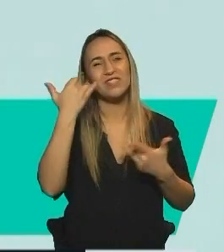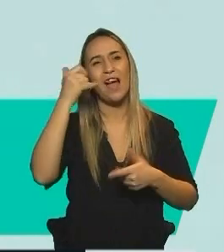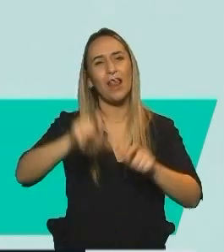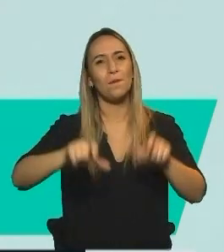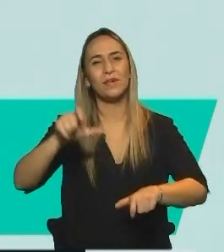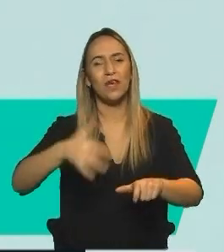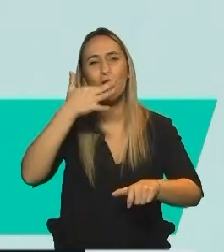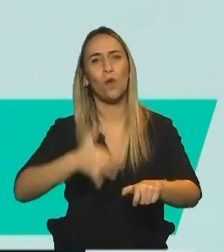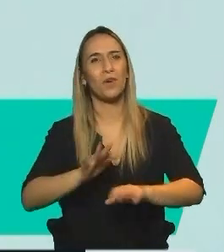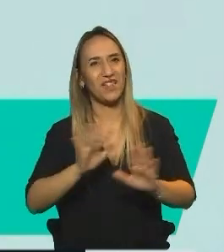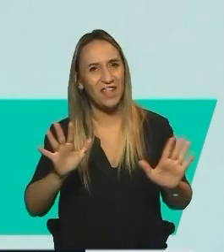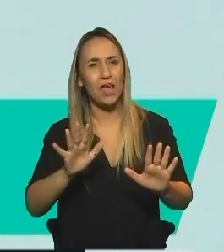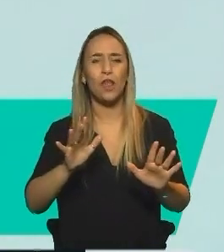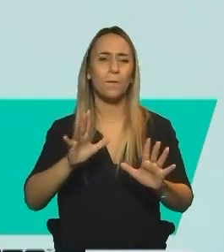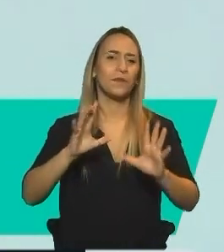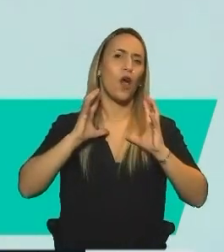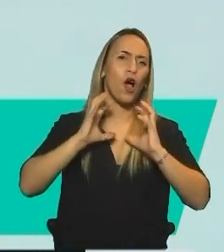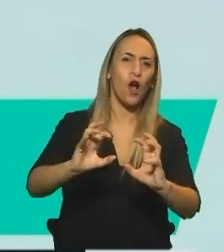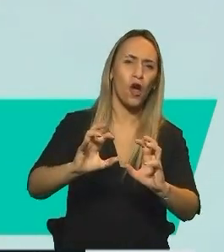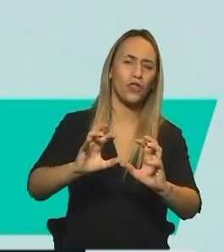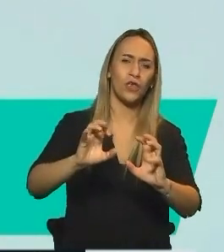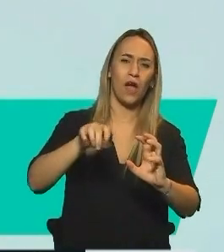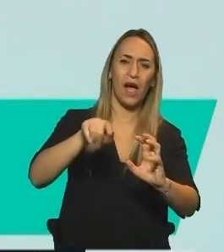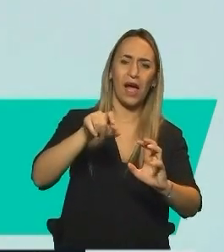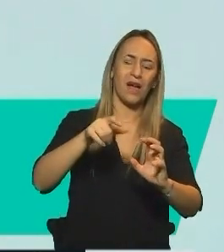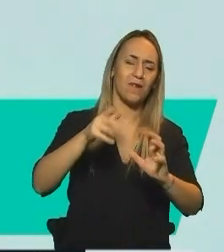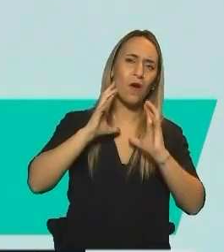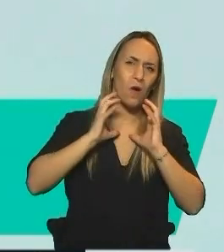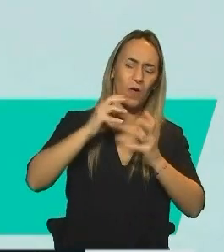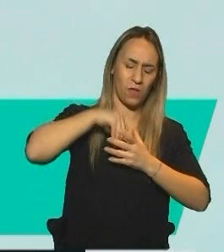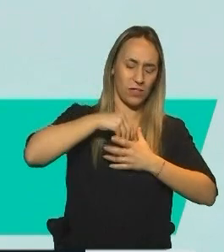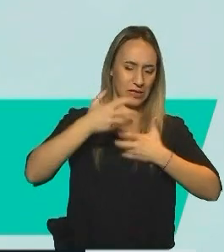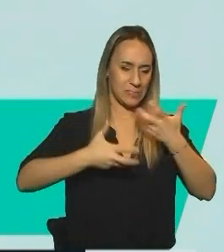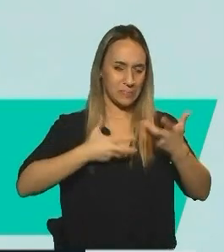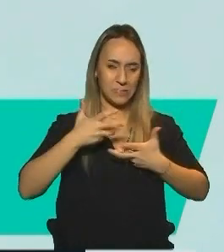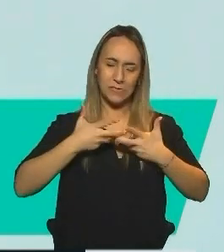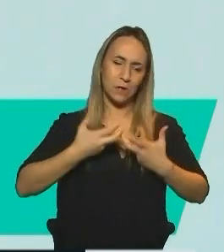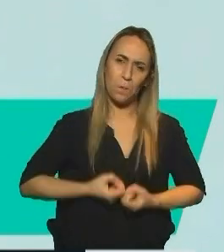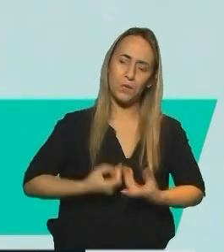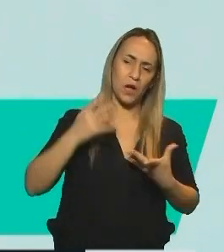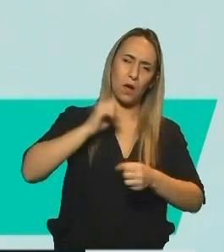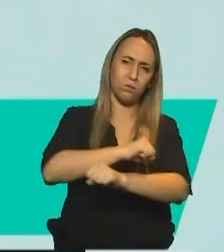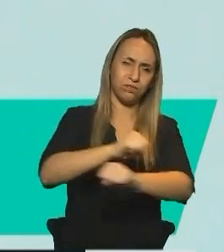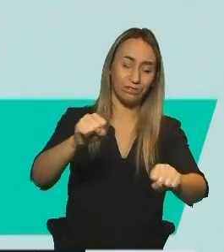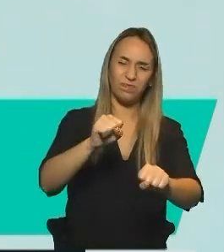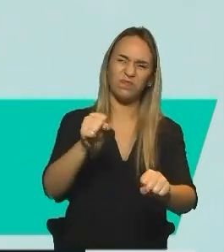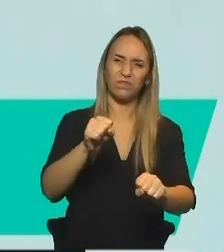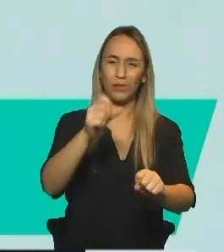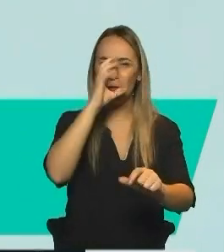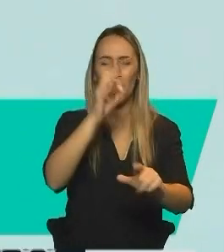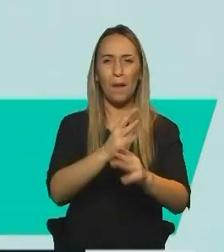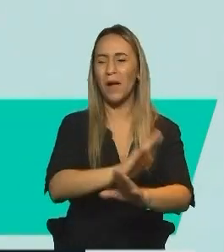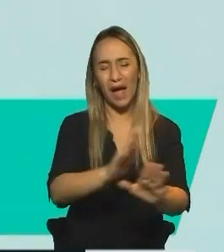odio puede llevar a personas a cometer actos como estos. Para mí, que si bien